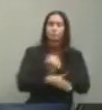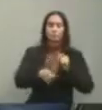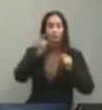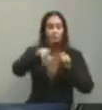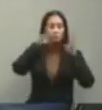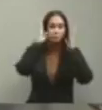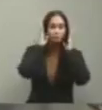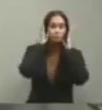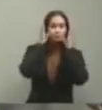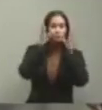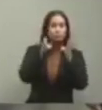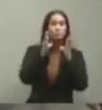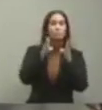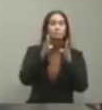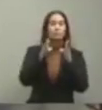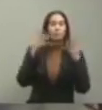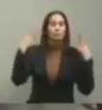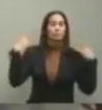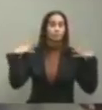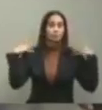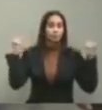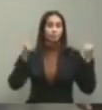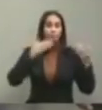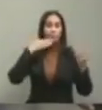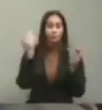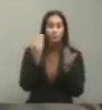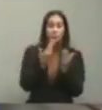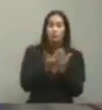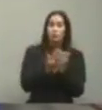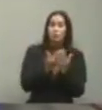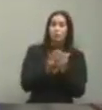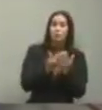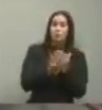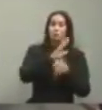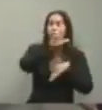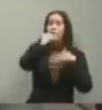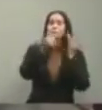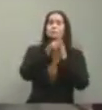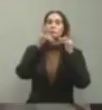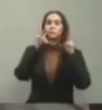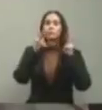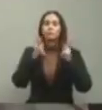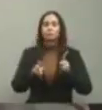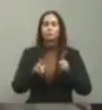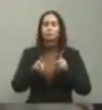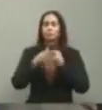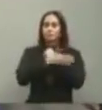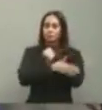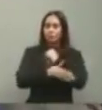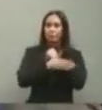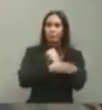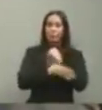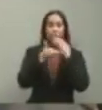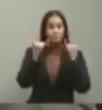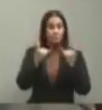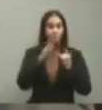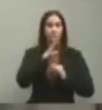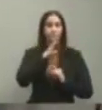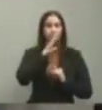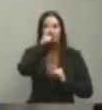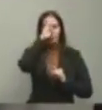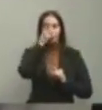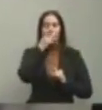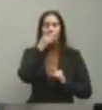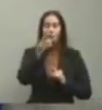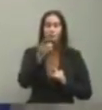en garantizar la salud y el bienestar de la población de todos los países pero estamos en república dominicana entonces